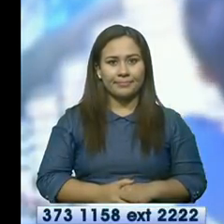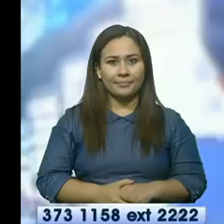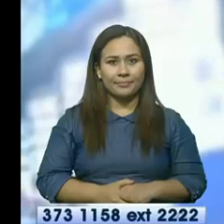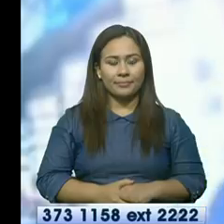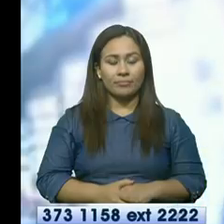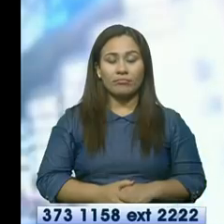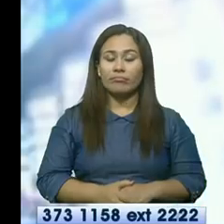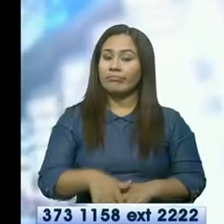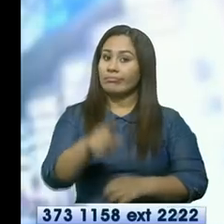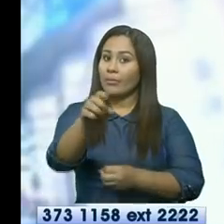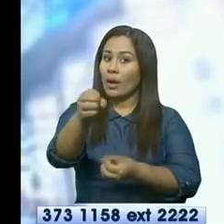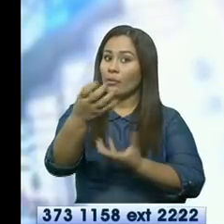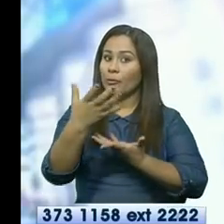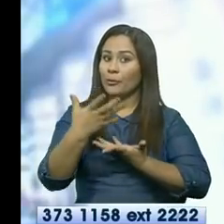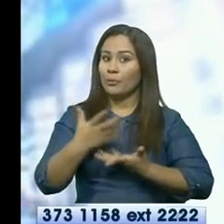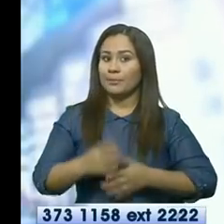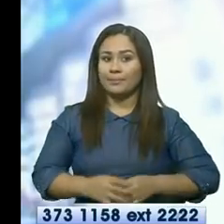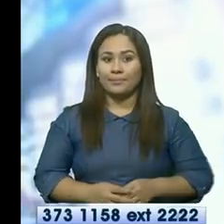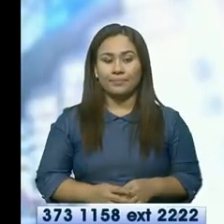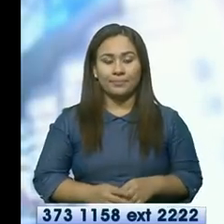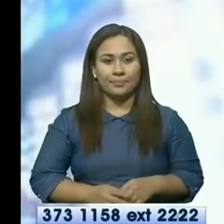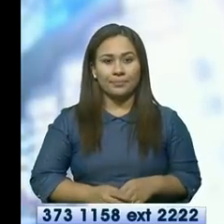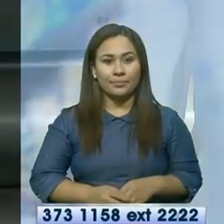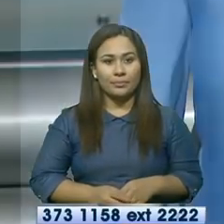informe jorge escobar